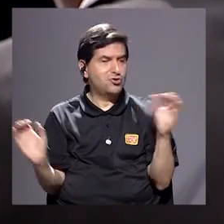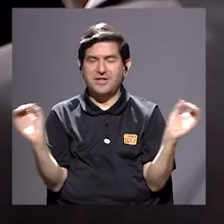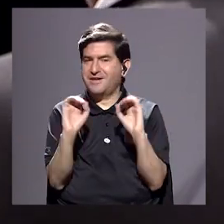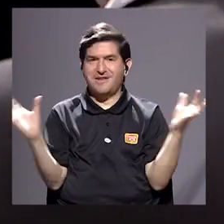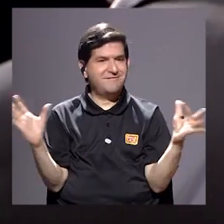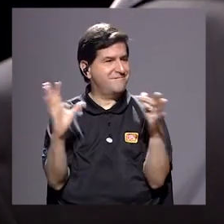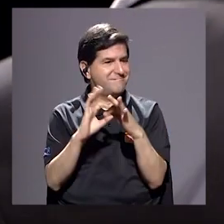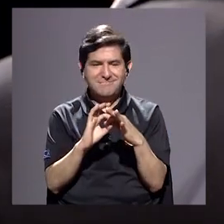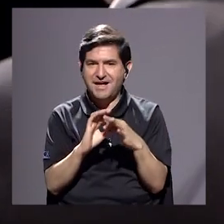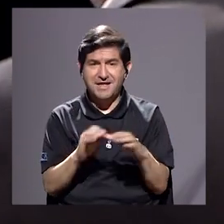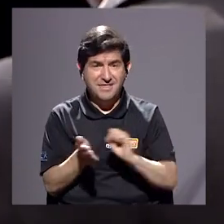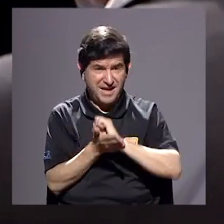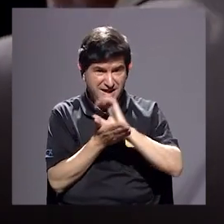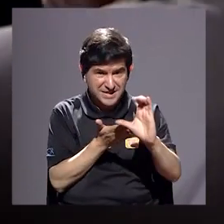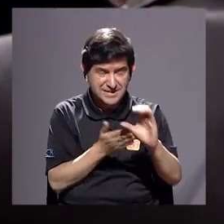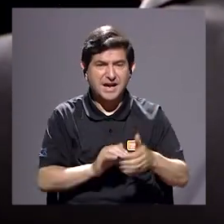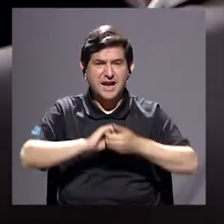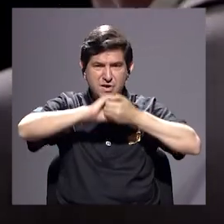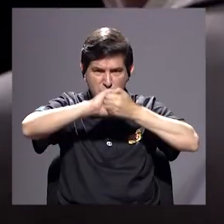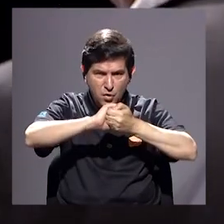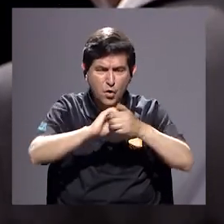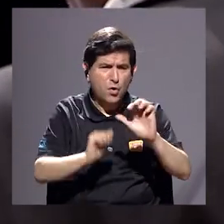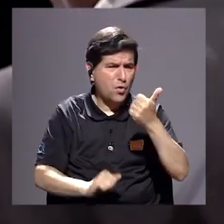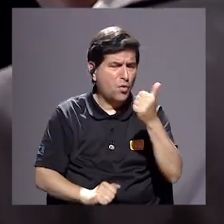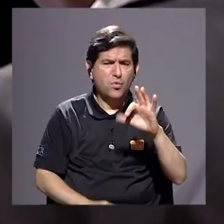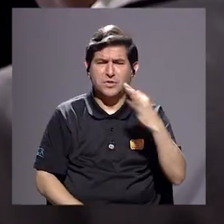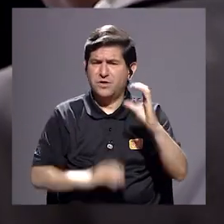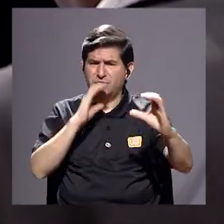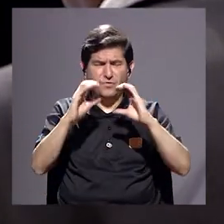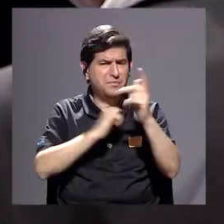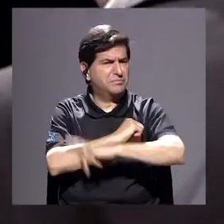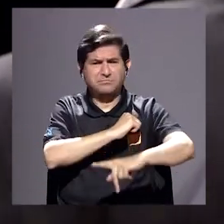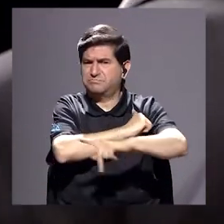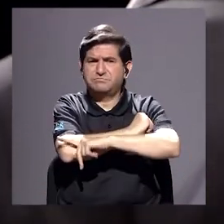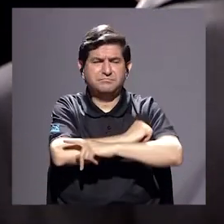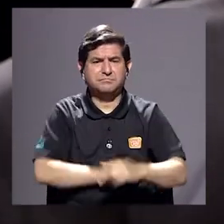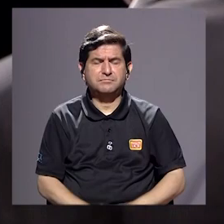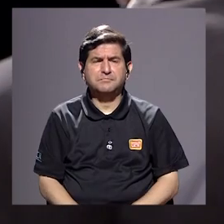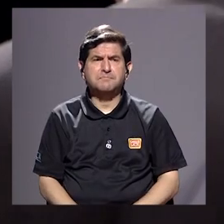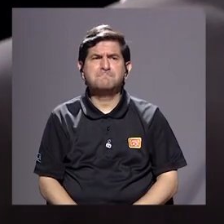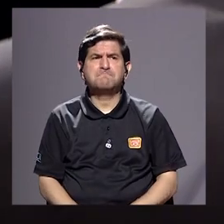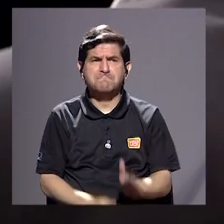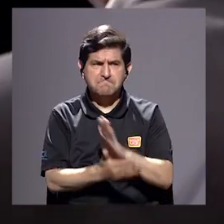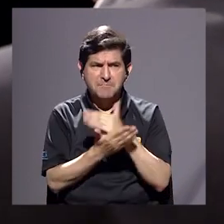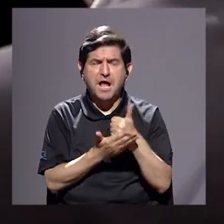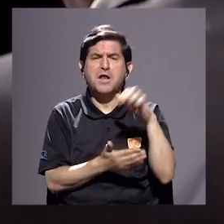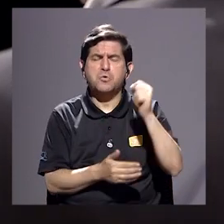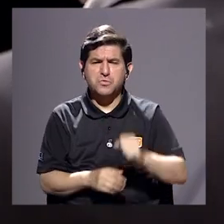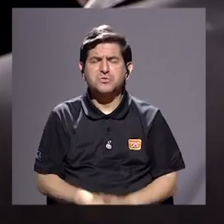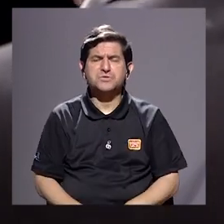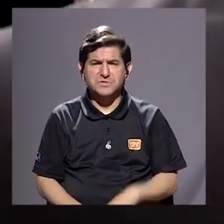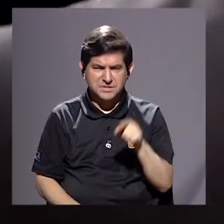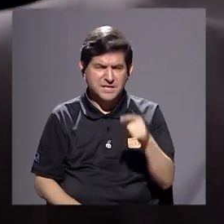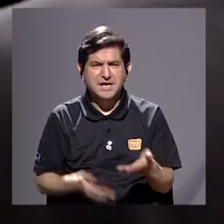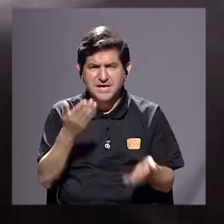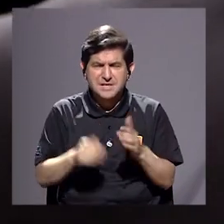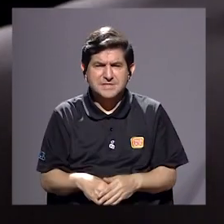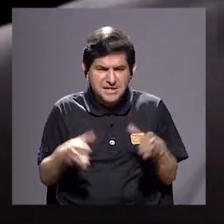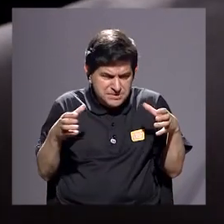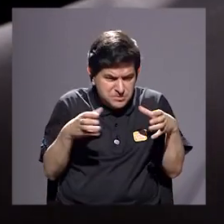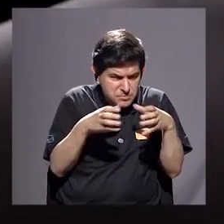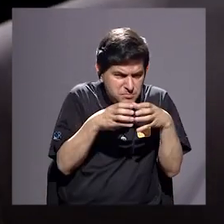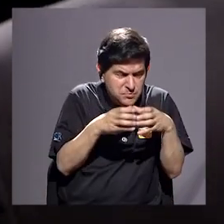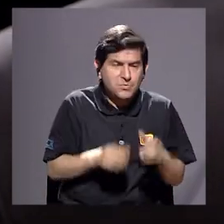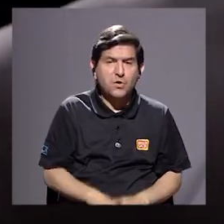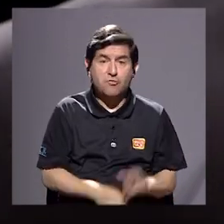nada que ver por ejemplo están carlos de una cooperativa con los demás mayor del país entonces sí es cierto que algunos medios concentran medios o sea repente él es un